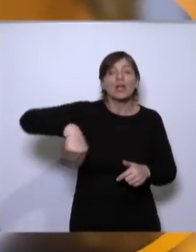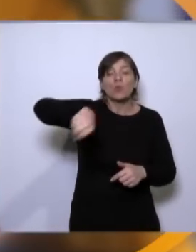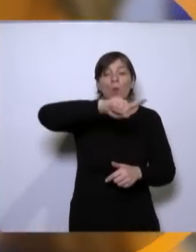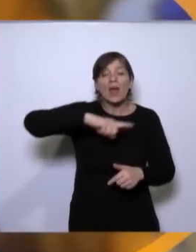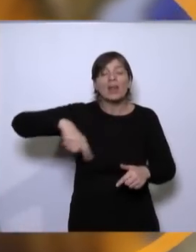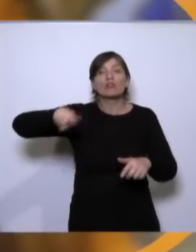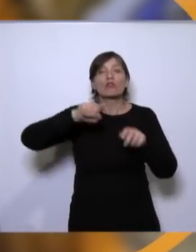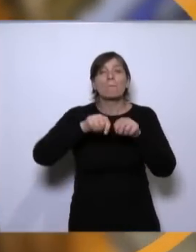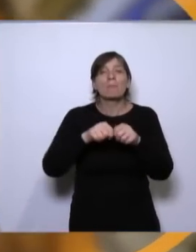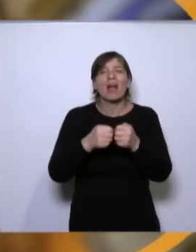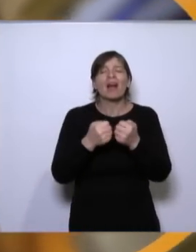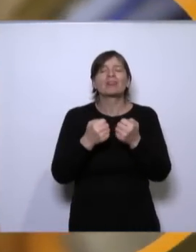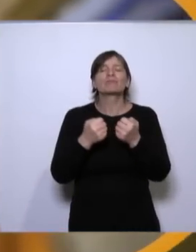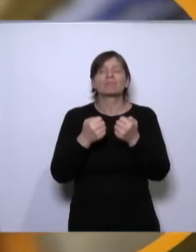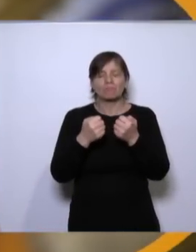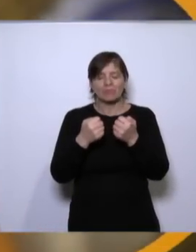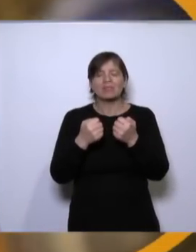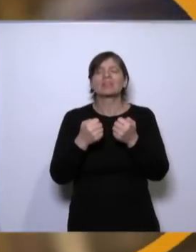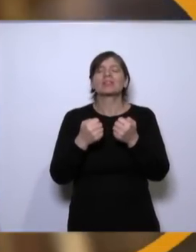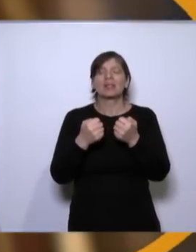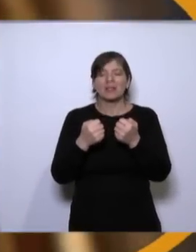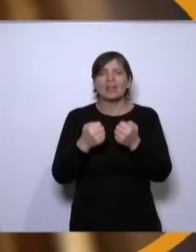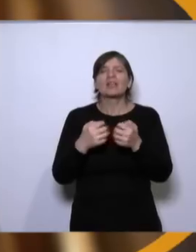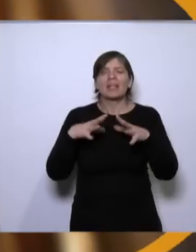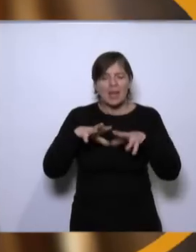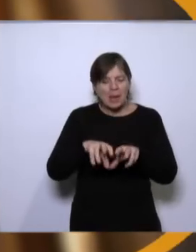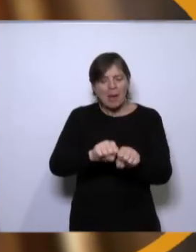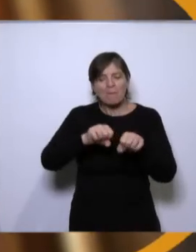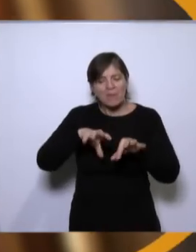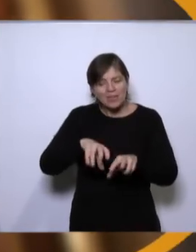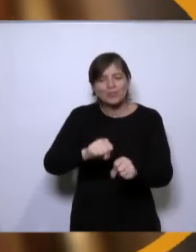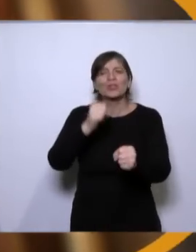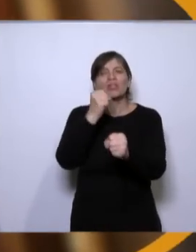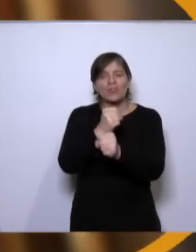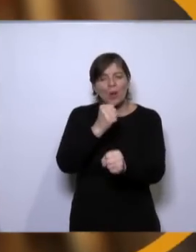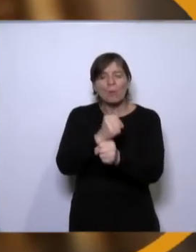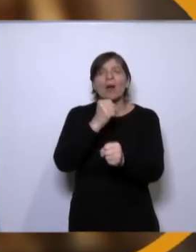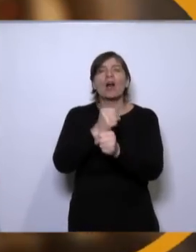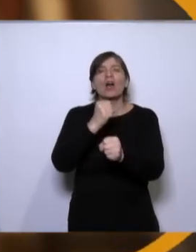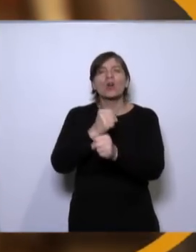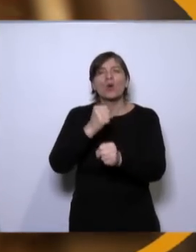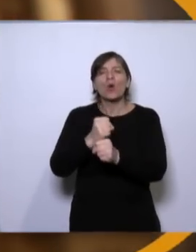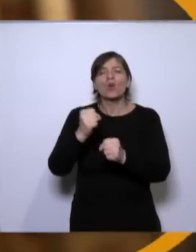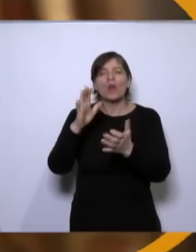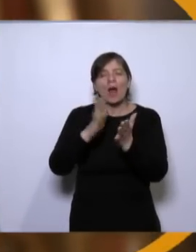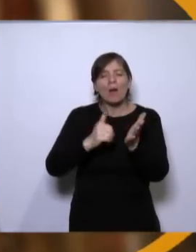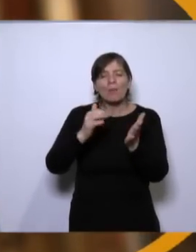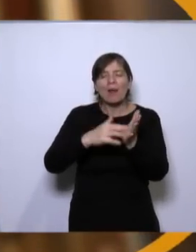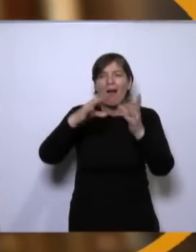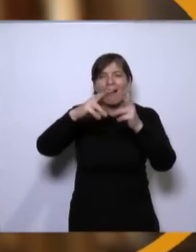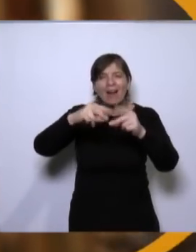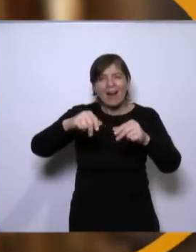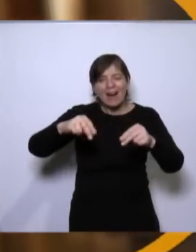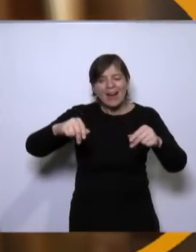Nuestro pan que amasó el trabajo con la blanca